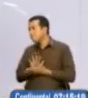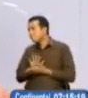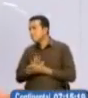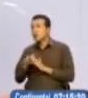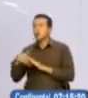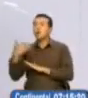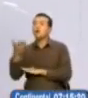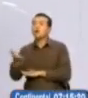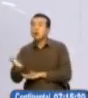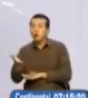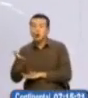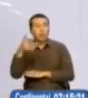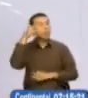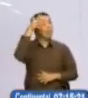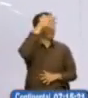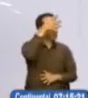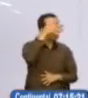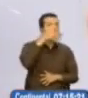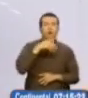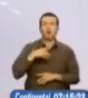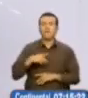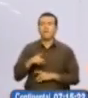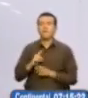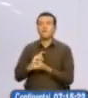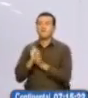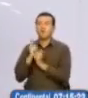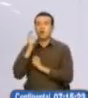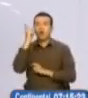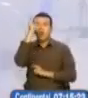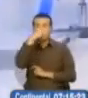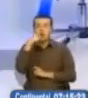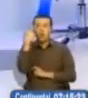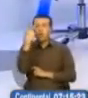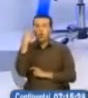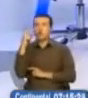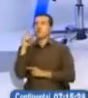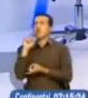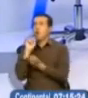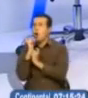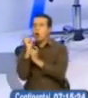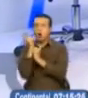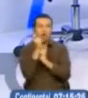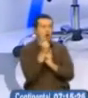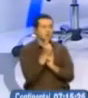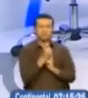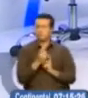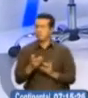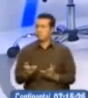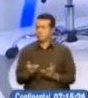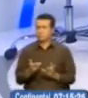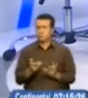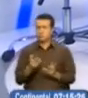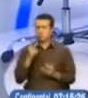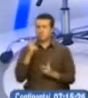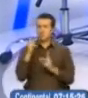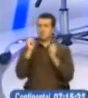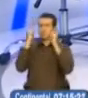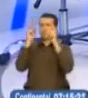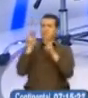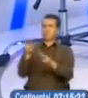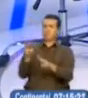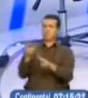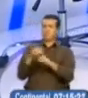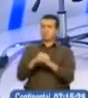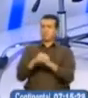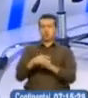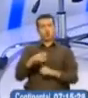patíbulo y de otra forma en el discurso, ¿no? Creo que sí se permean un montón de comportamientos violentos que saltan a la vista luego ya cuando